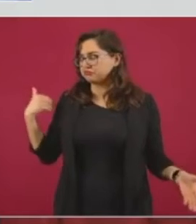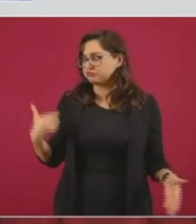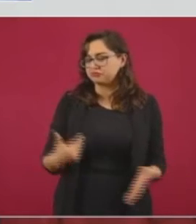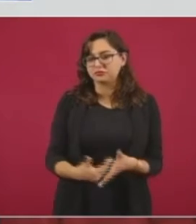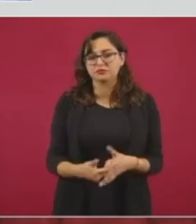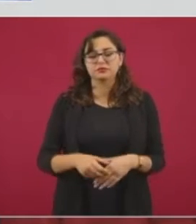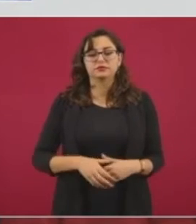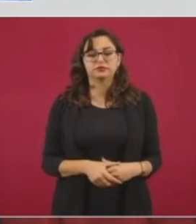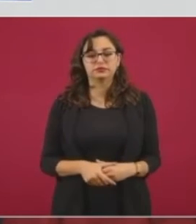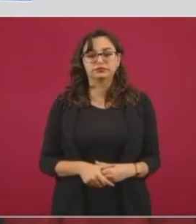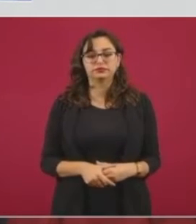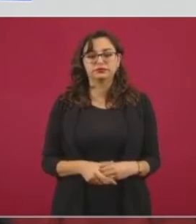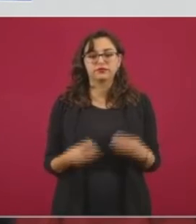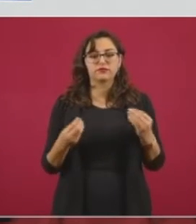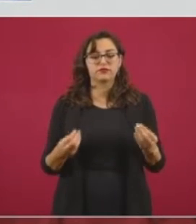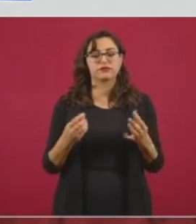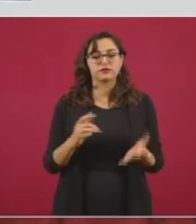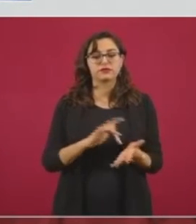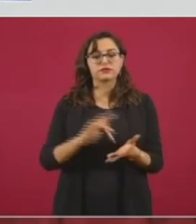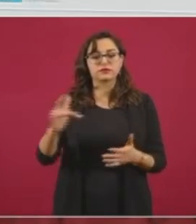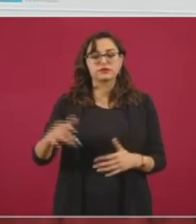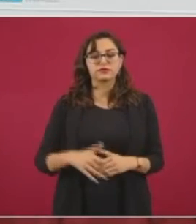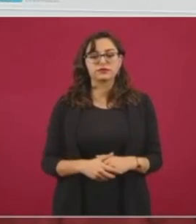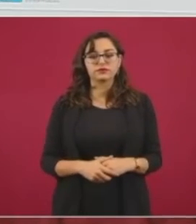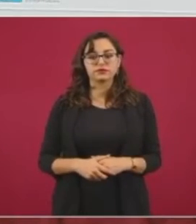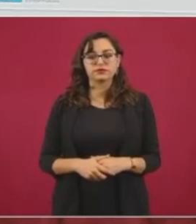pandemia de influenza. Muchas gracias.